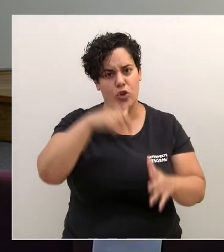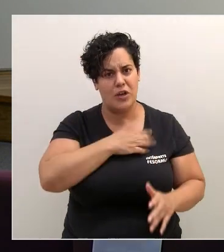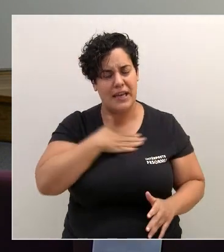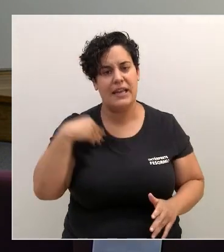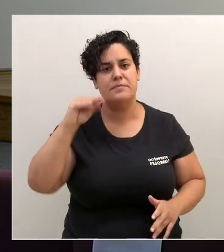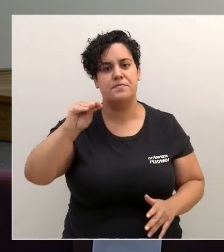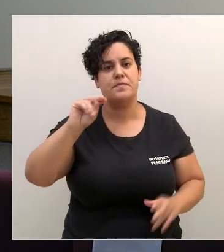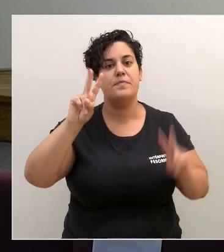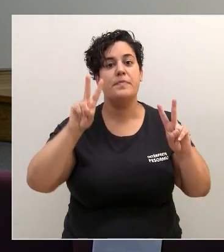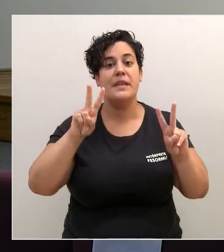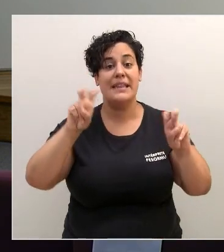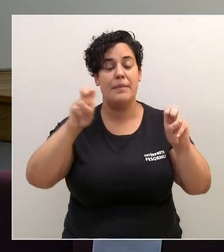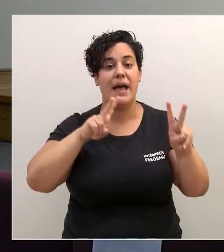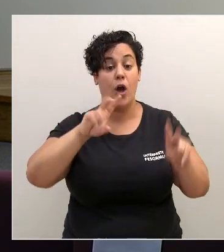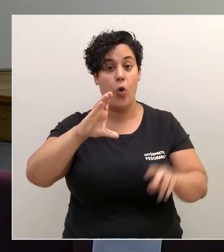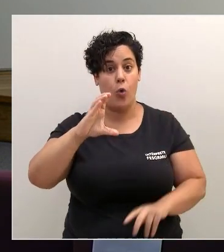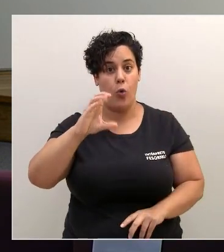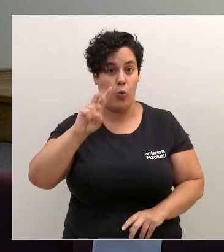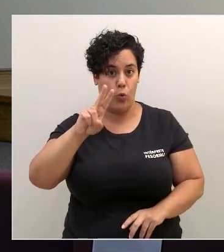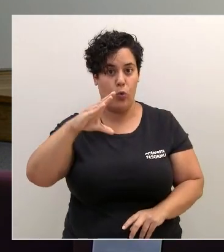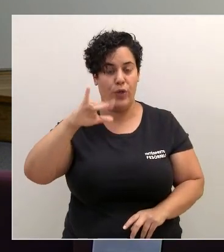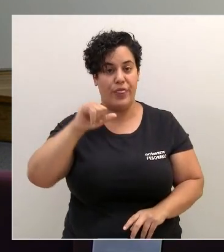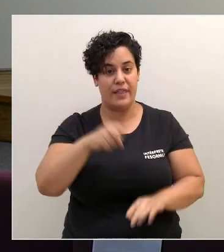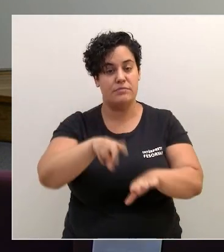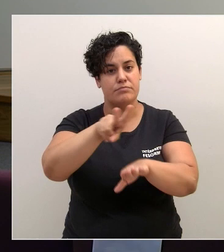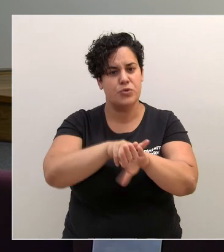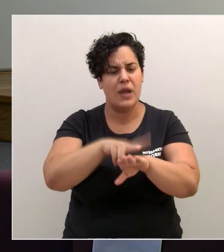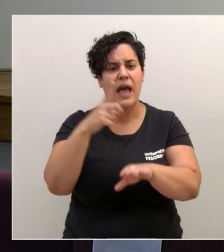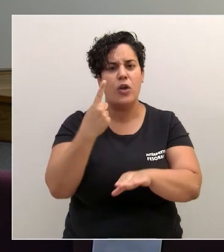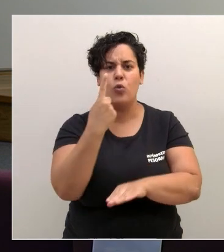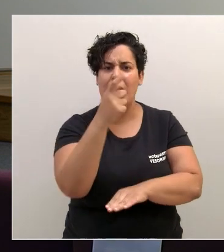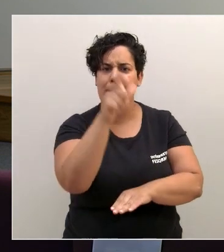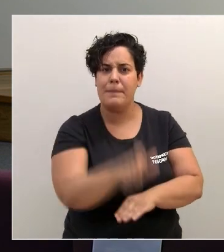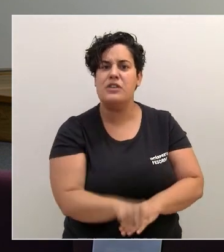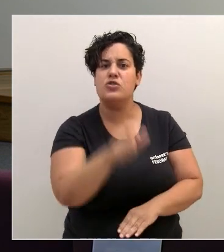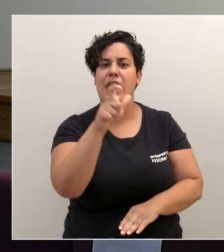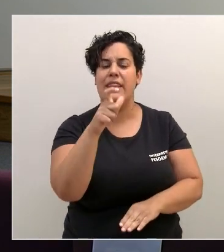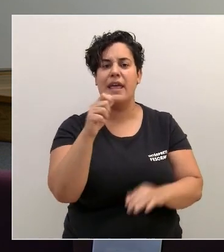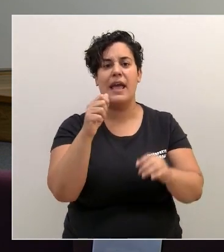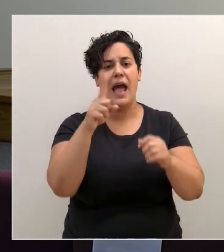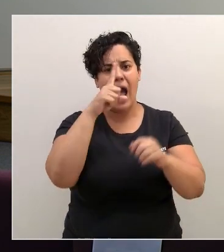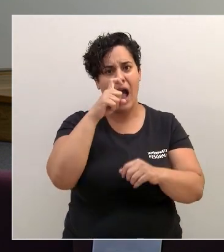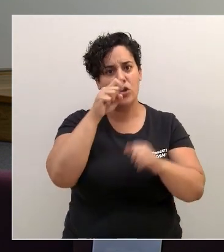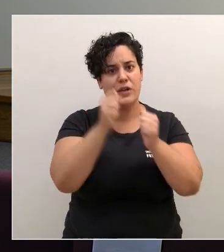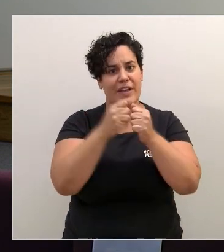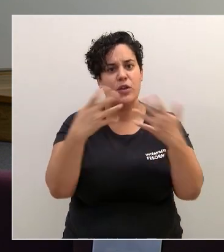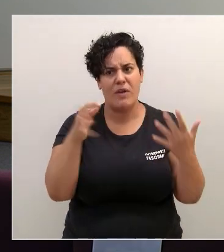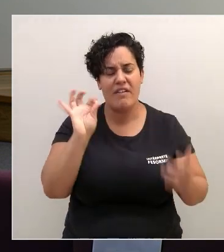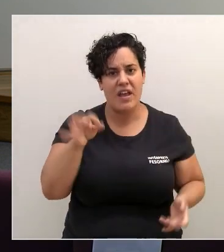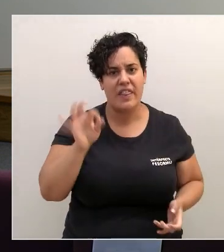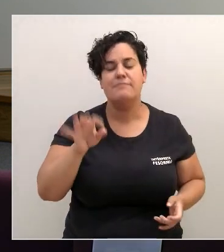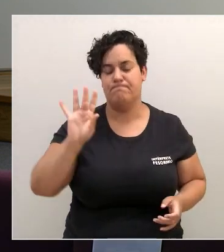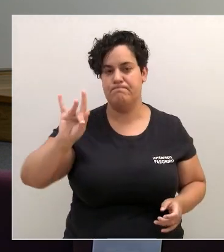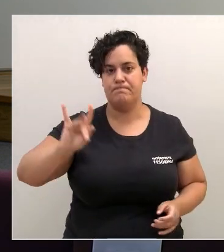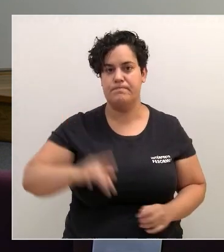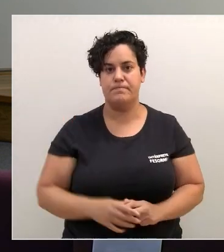los ingresos en UCI. Si no he entendido mal, hay incluso un caso de 29 años, no sé si en UCI o en hospital, o es en UCI. Así es, un caso de 29 años.